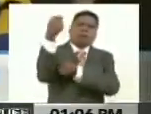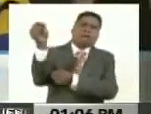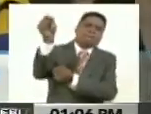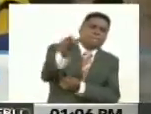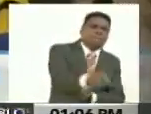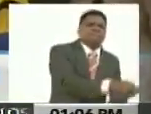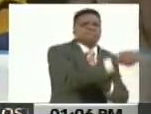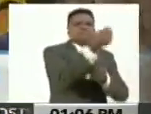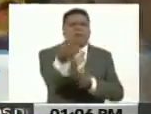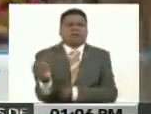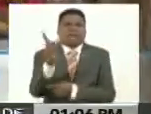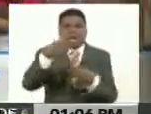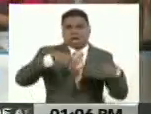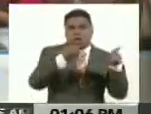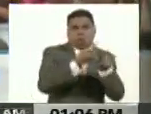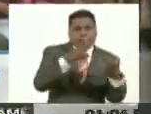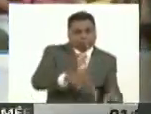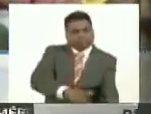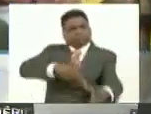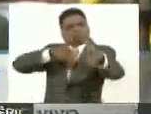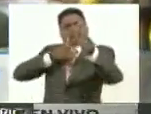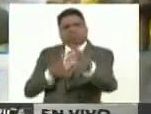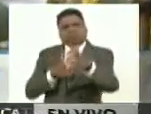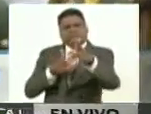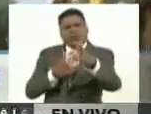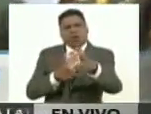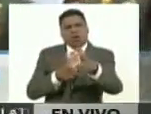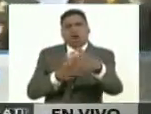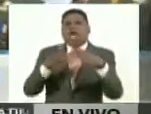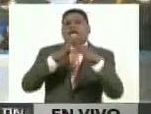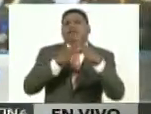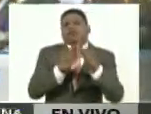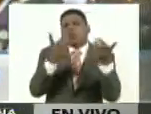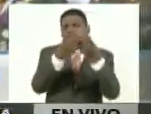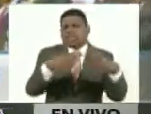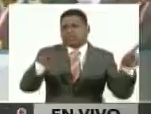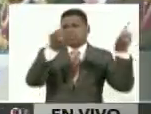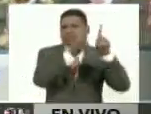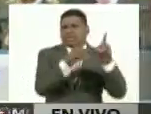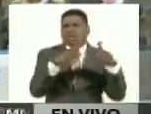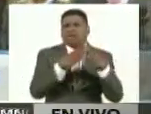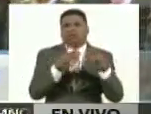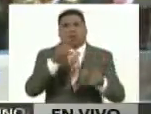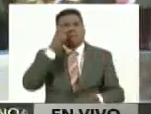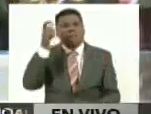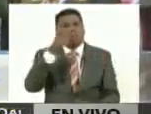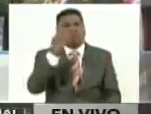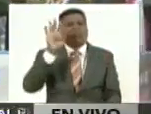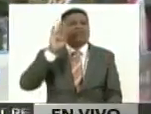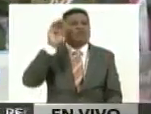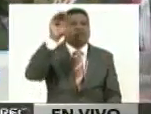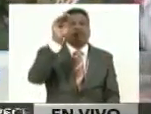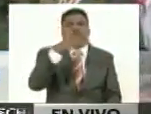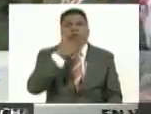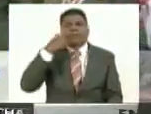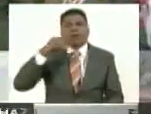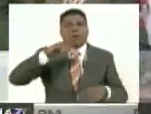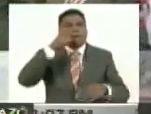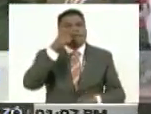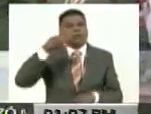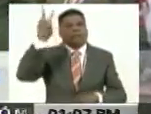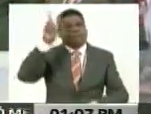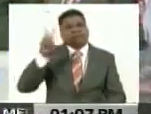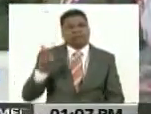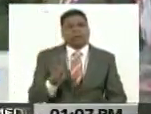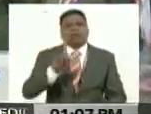Fabricio para continuar la lucha con dignidad, de manera tal de buscar un futuro para el pueblo venezolano y sobre todo